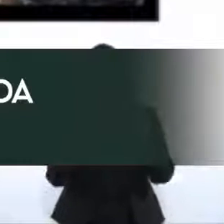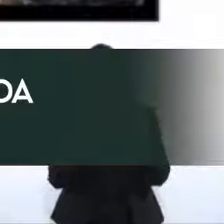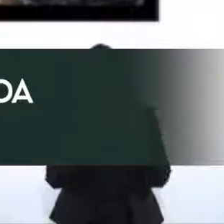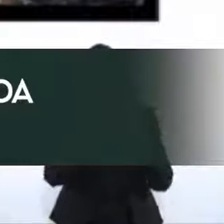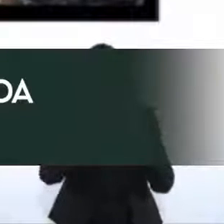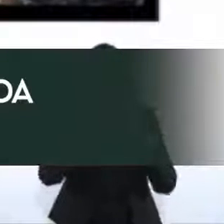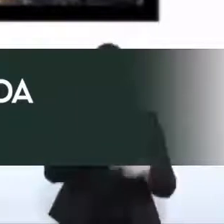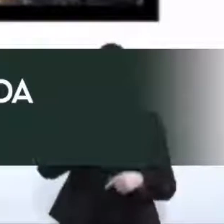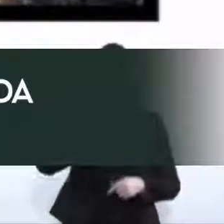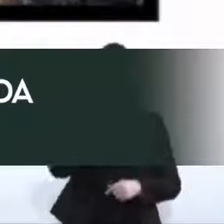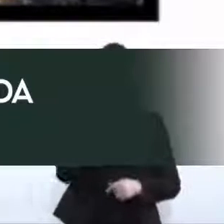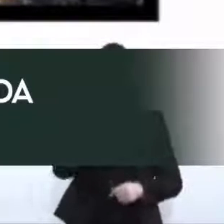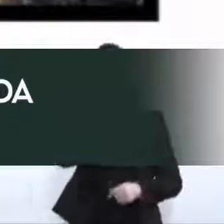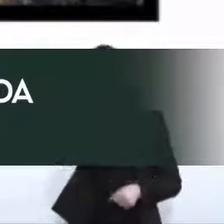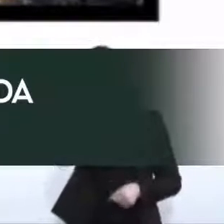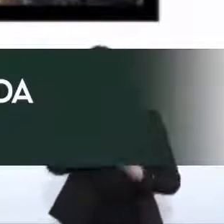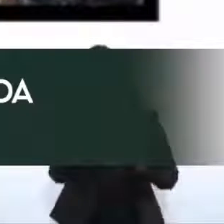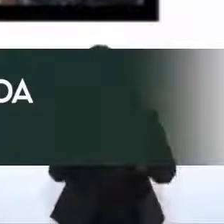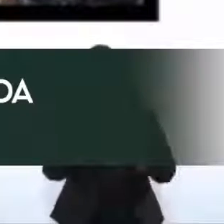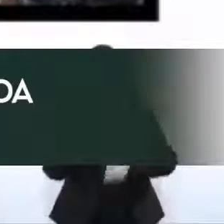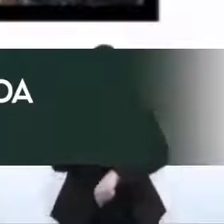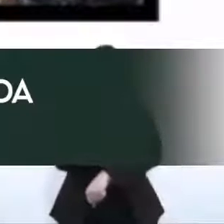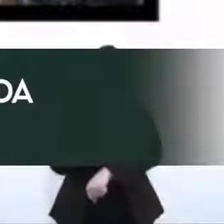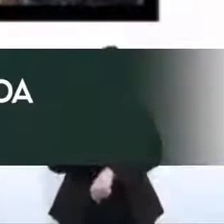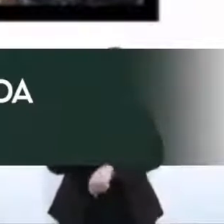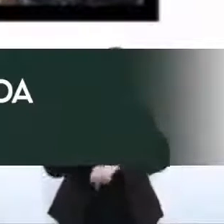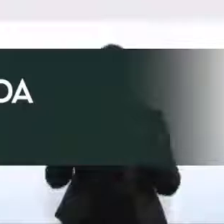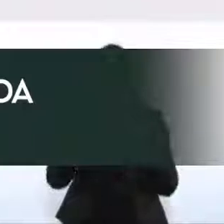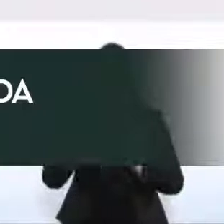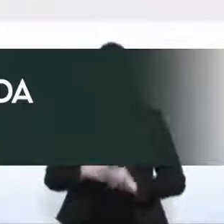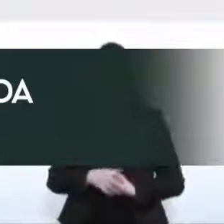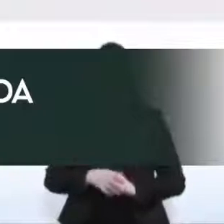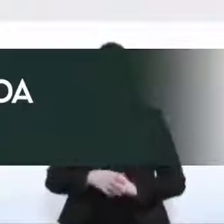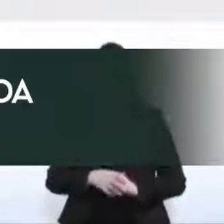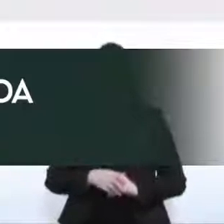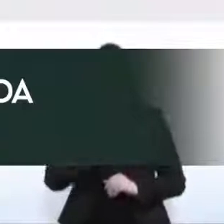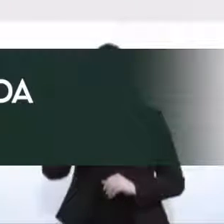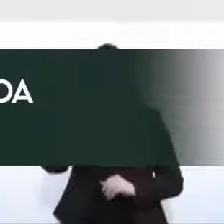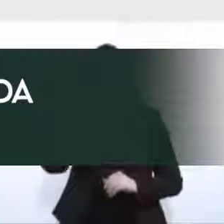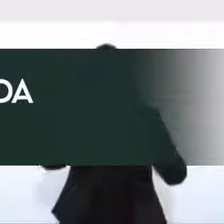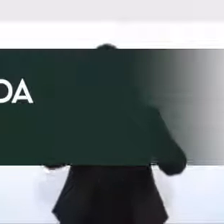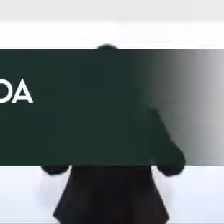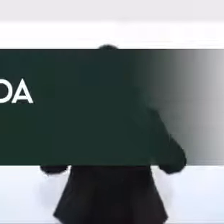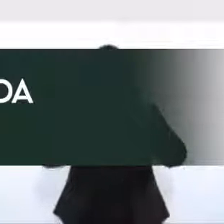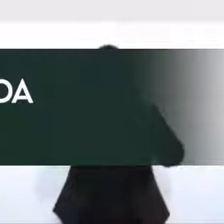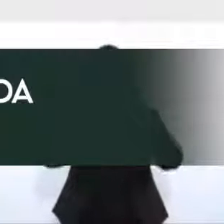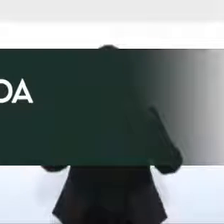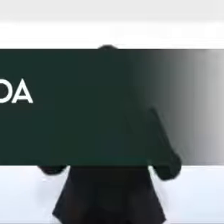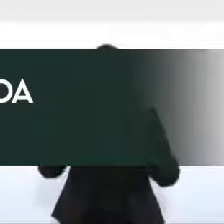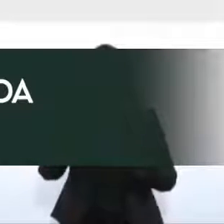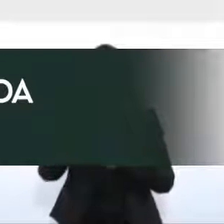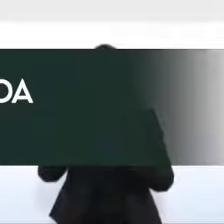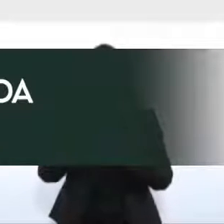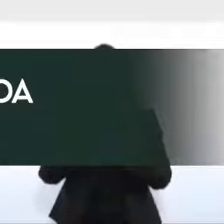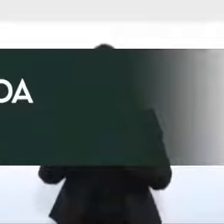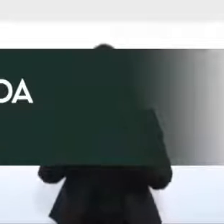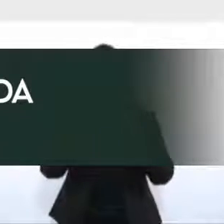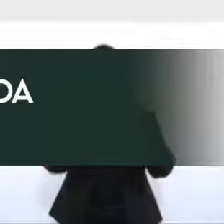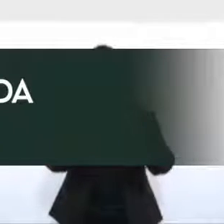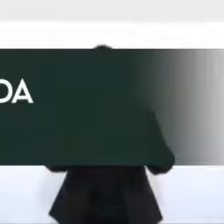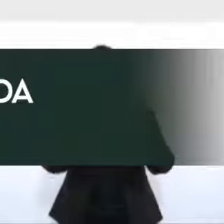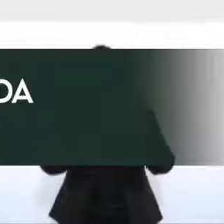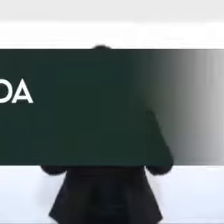actualización de su portal web y la app CDMX, con lo que se podrán obtener tarjetas de circulación, todo tipo de licencias